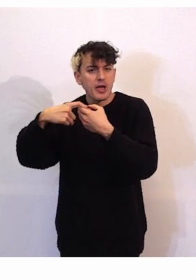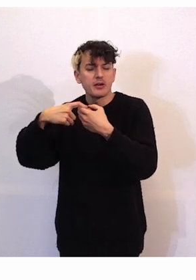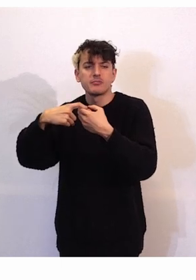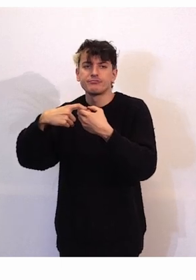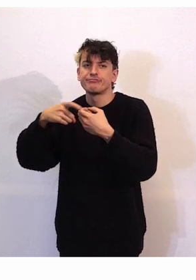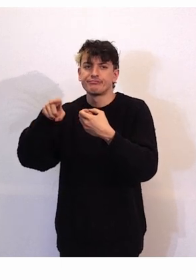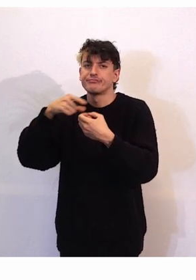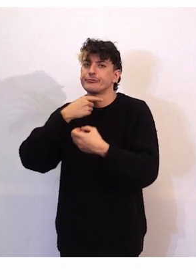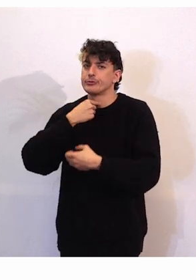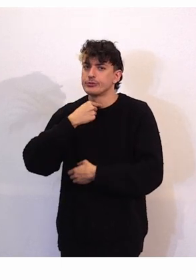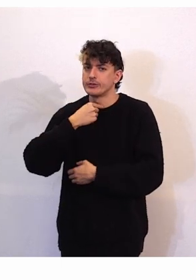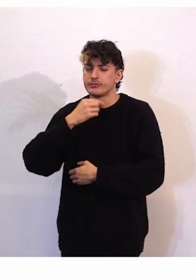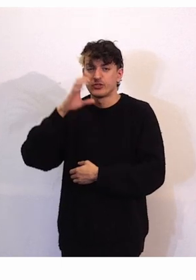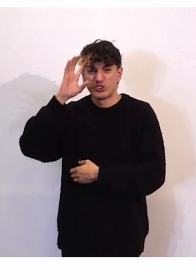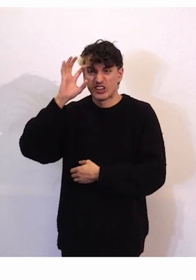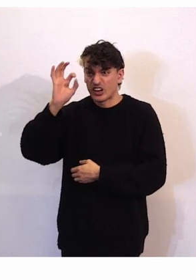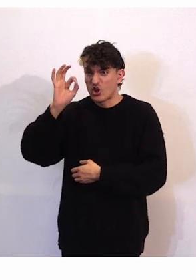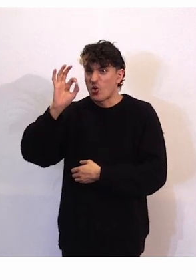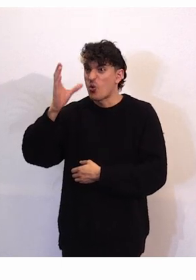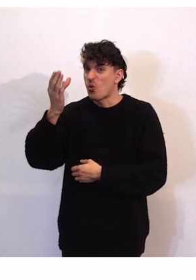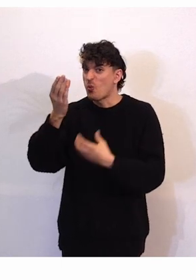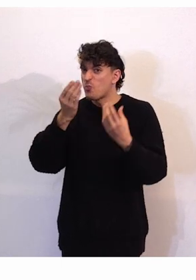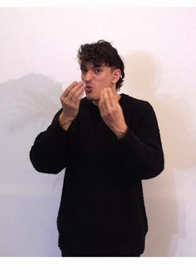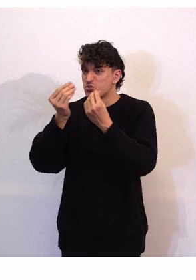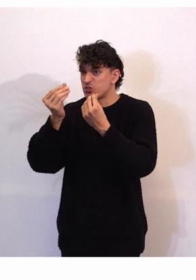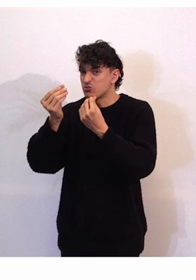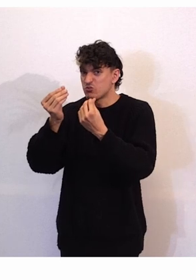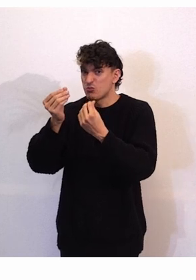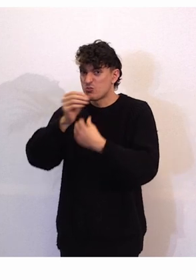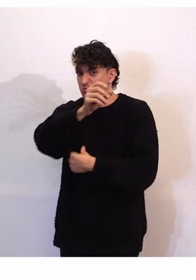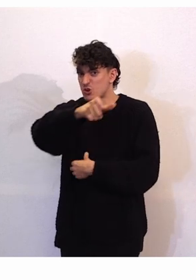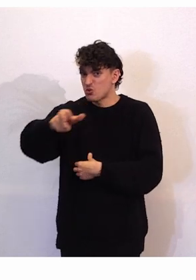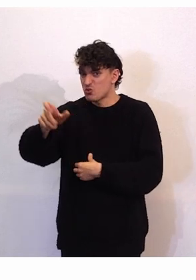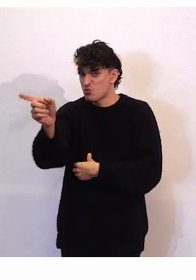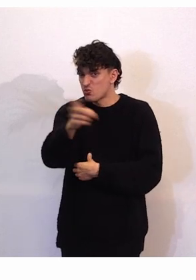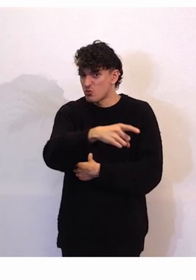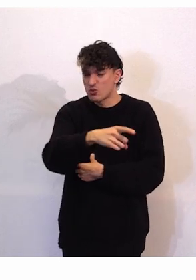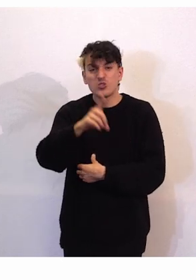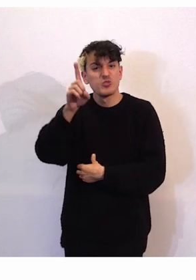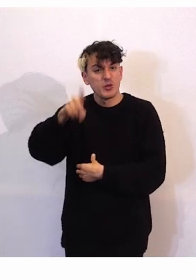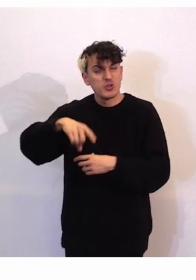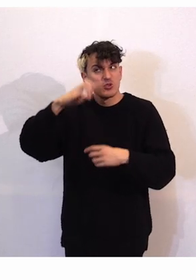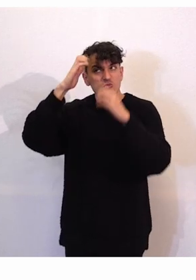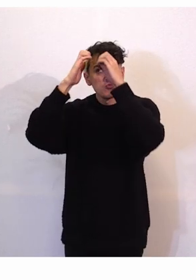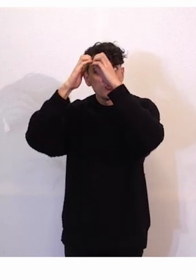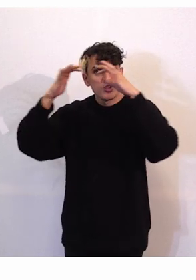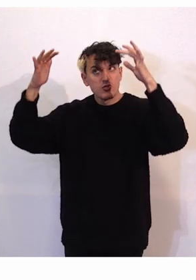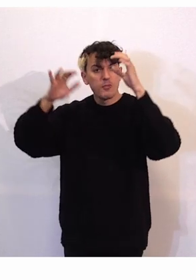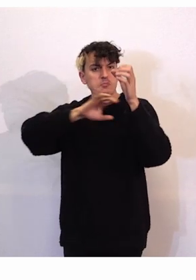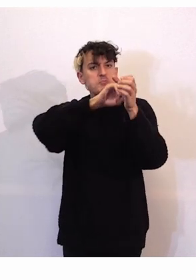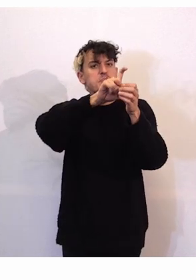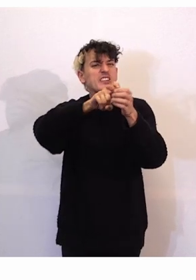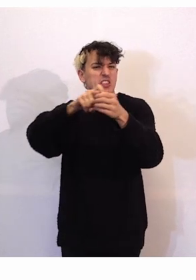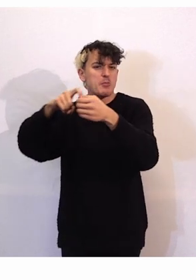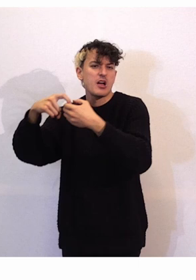creo que muchos de vosotros no también tendréis el sueño de participar en más cosas,